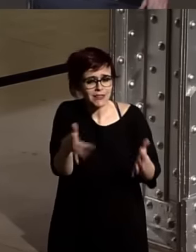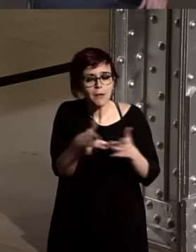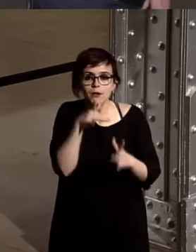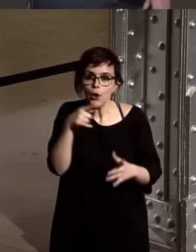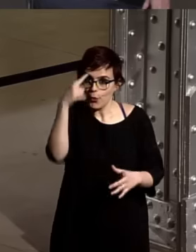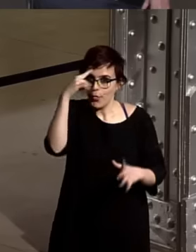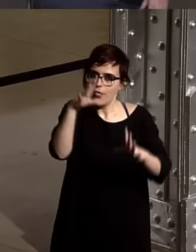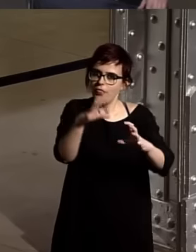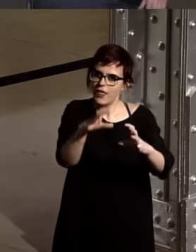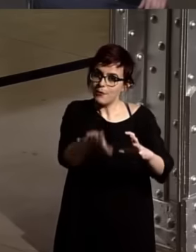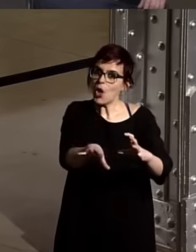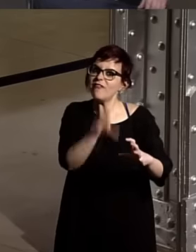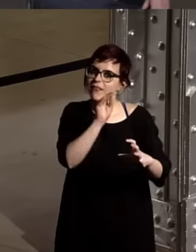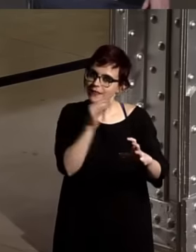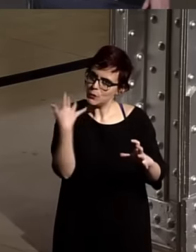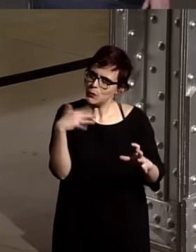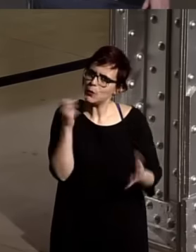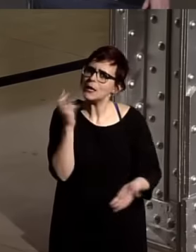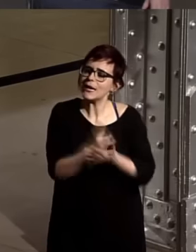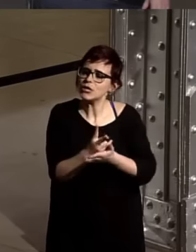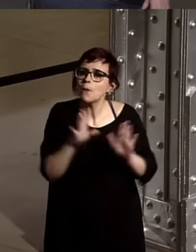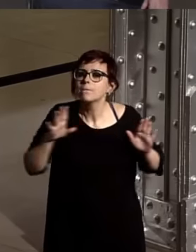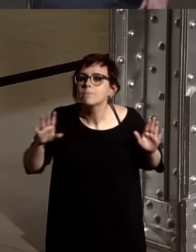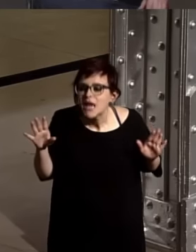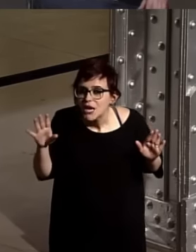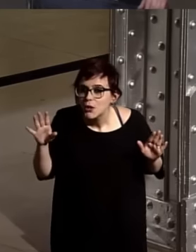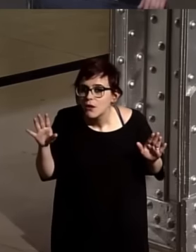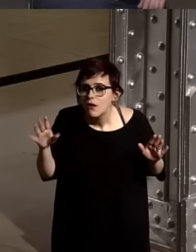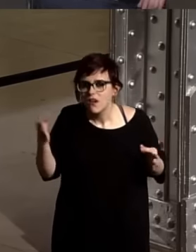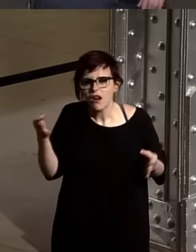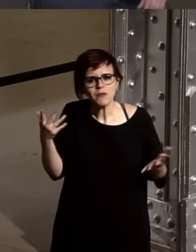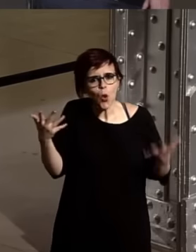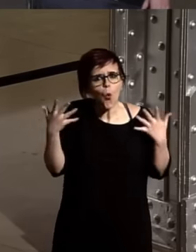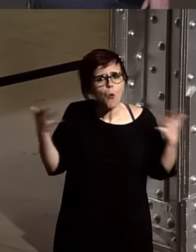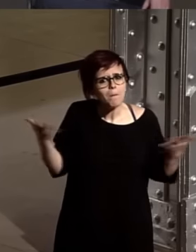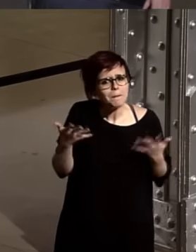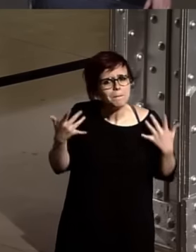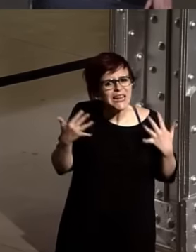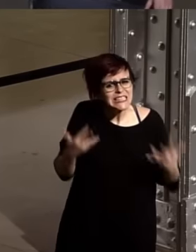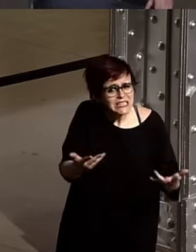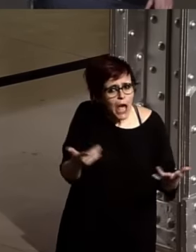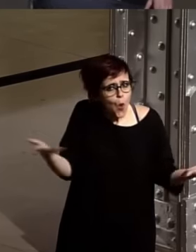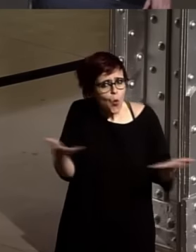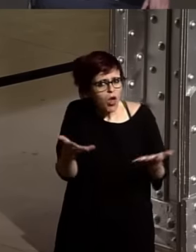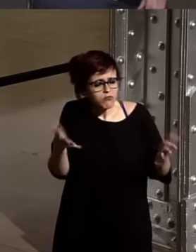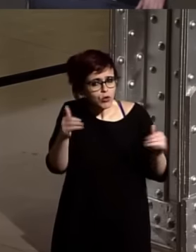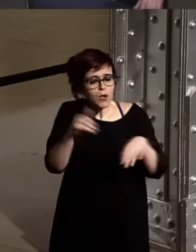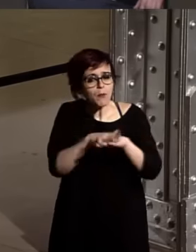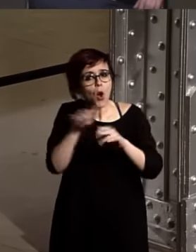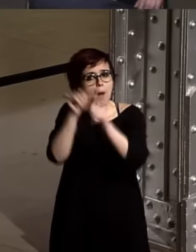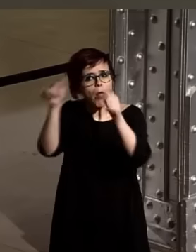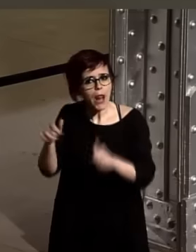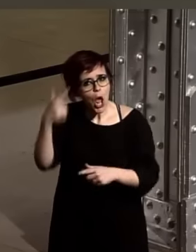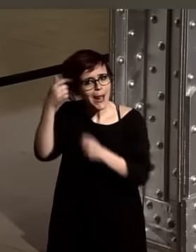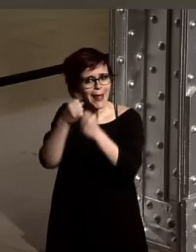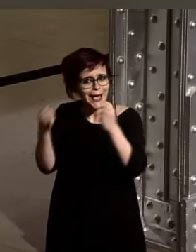al cerebro es un gran reto pero no sé si es el más urgente yo creo que hay otros más urgent por ejemplo el cambio de modelo